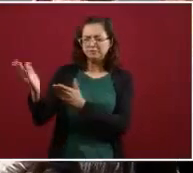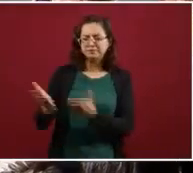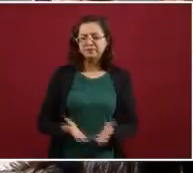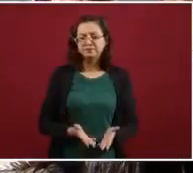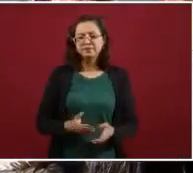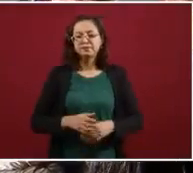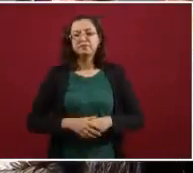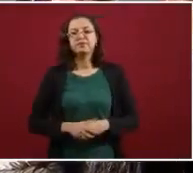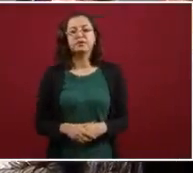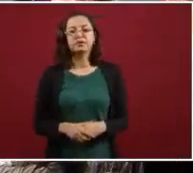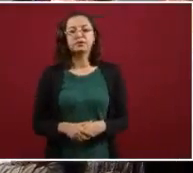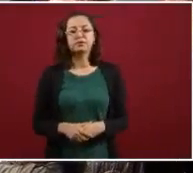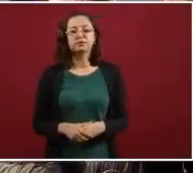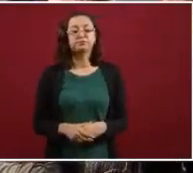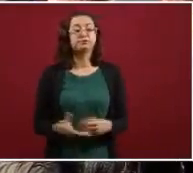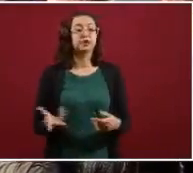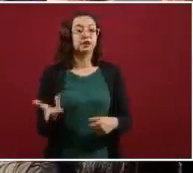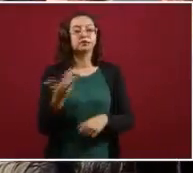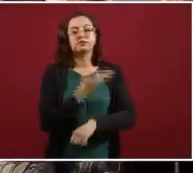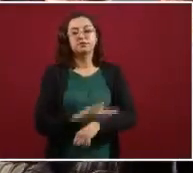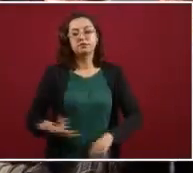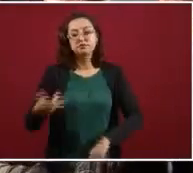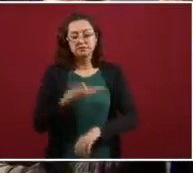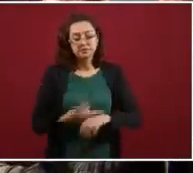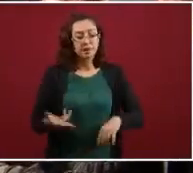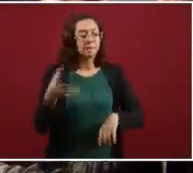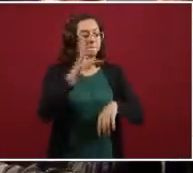se tramitaron los permisos luego